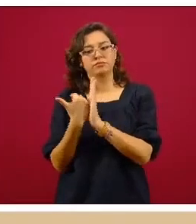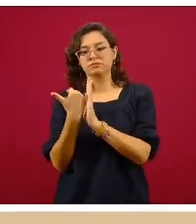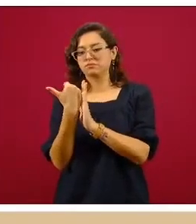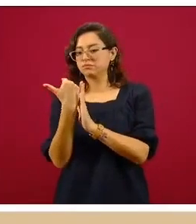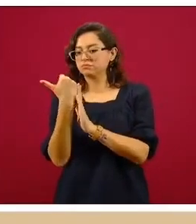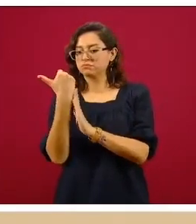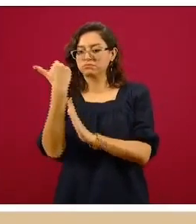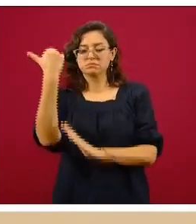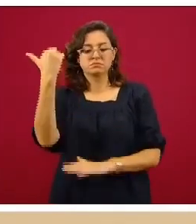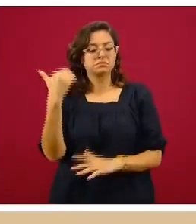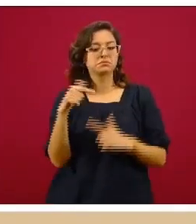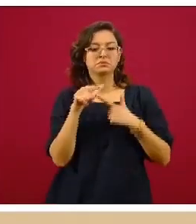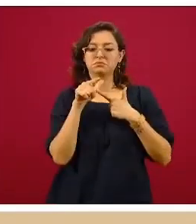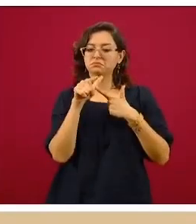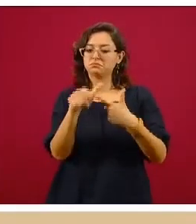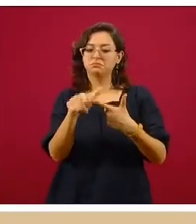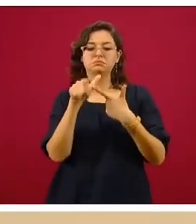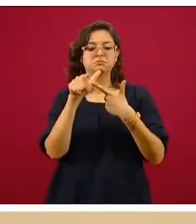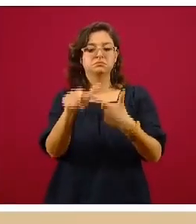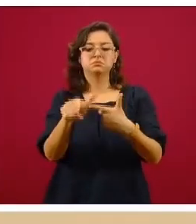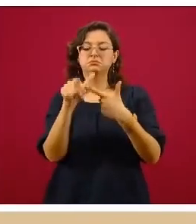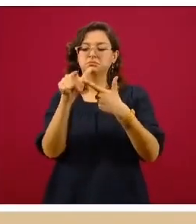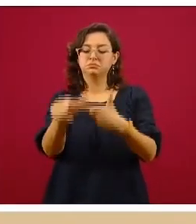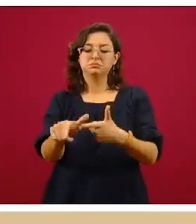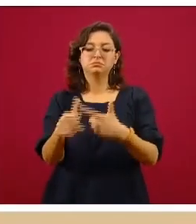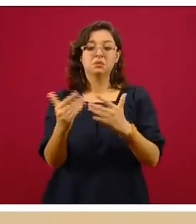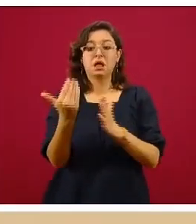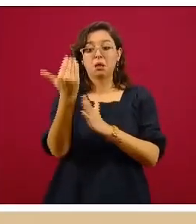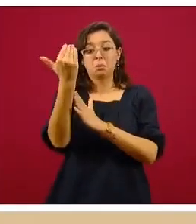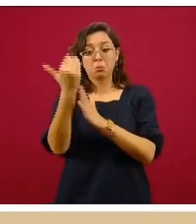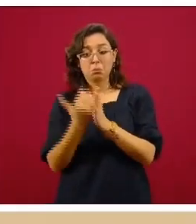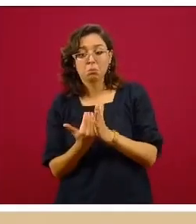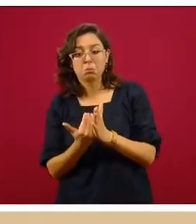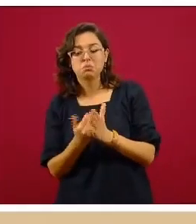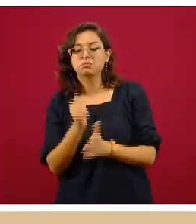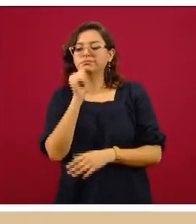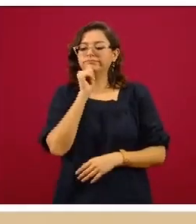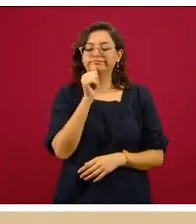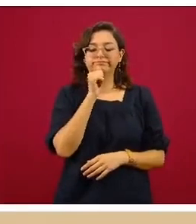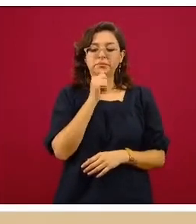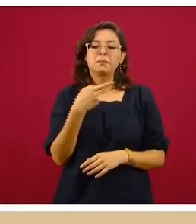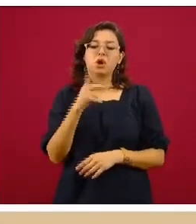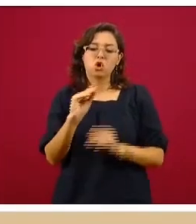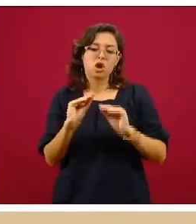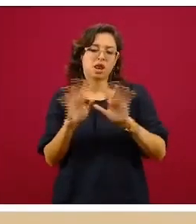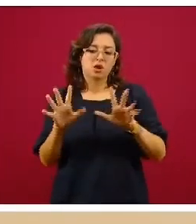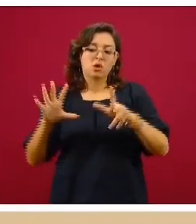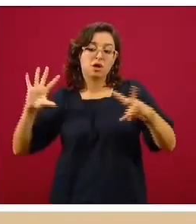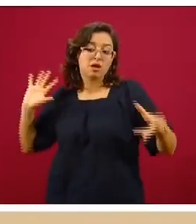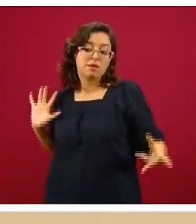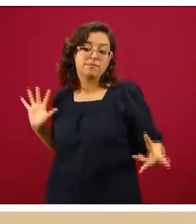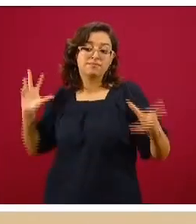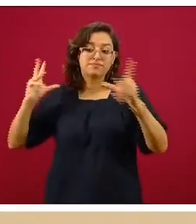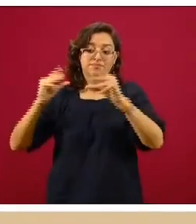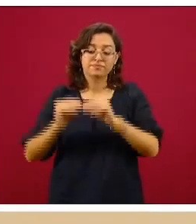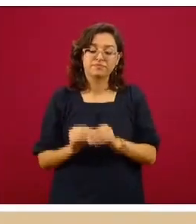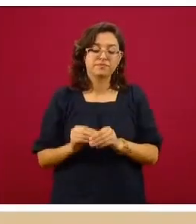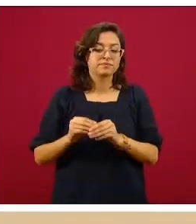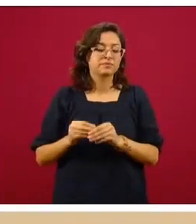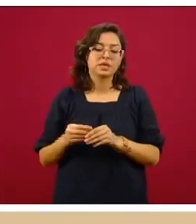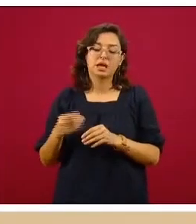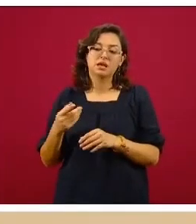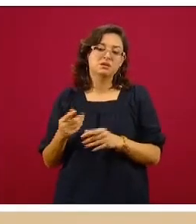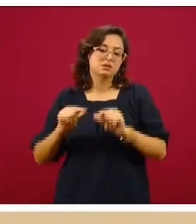principio sin presentar todavía ningún tipo de meseta clara, recordando que esta es la sumatoria de todos los casos que se presentan a